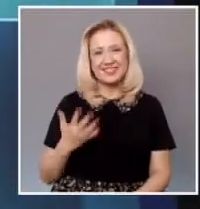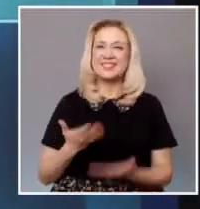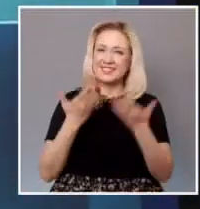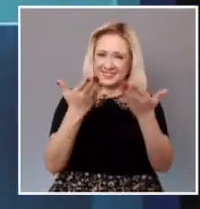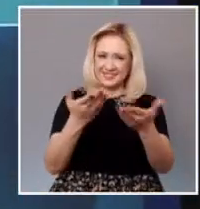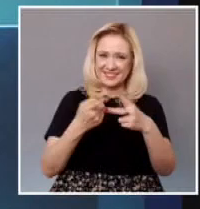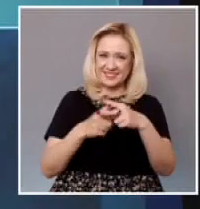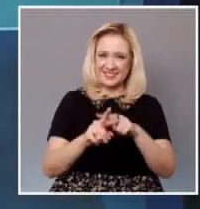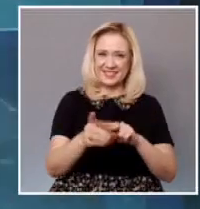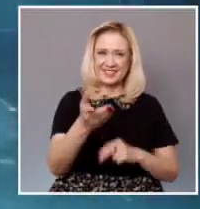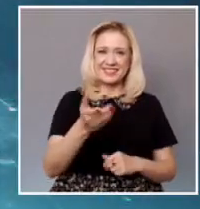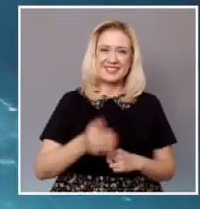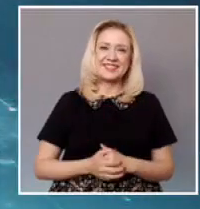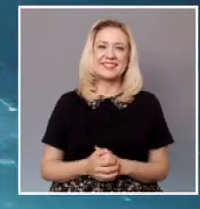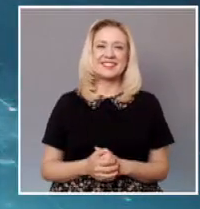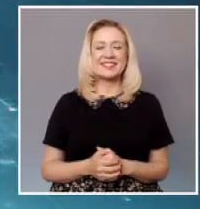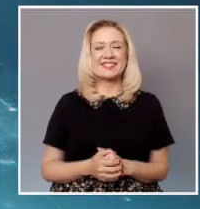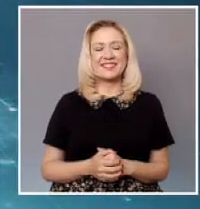iniciamos.